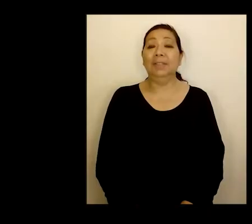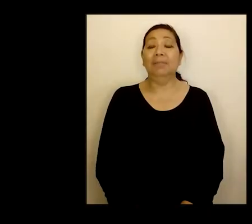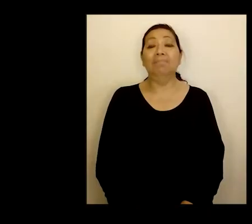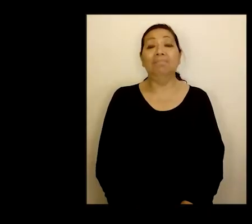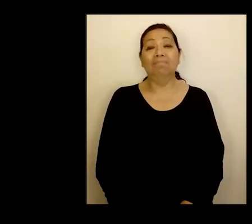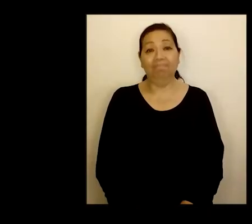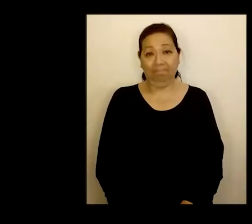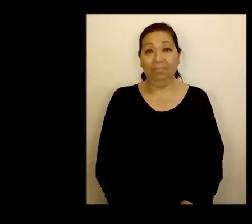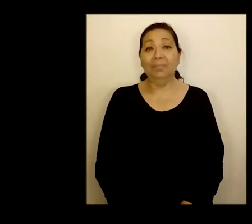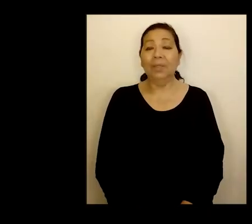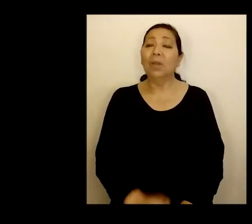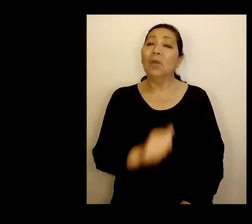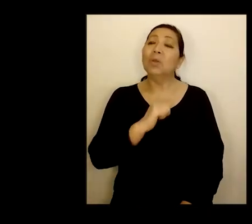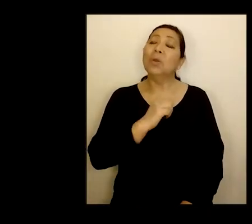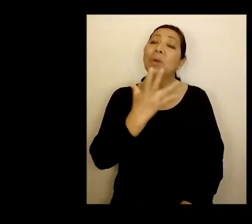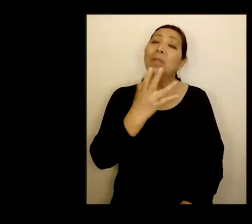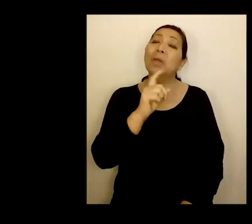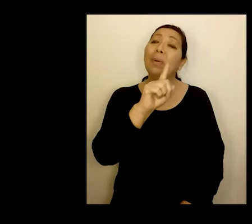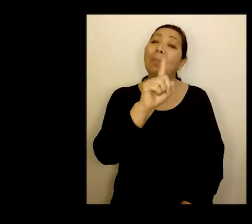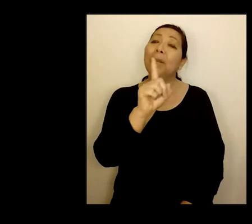Bueno, sí, yo también quisiera